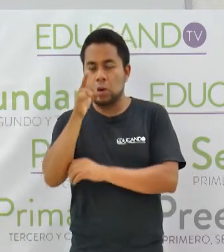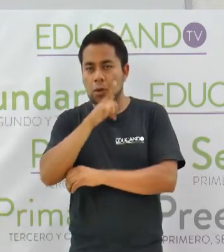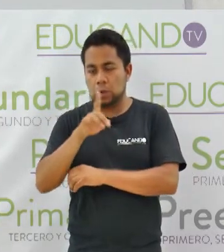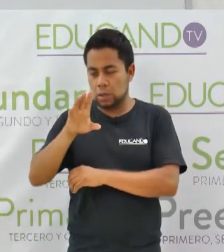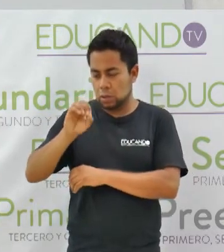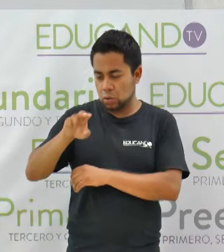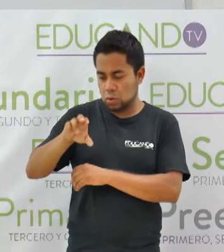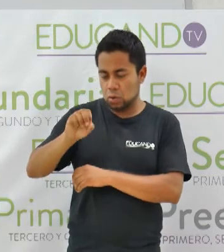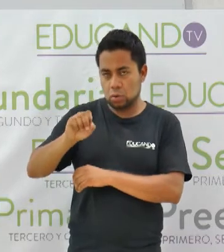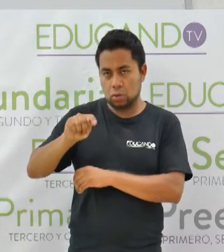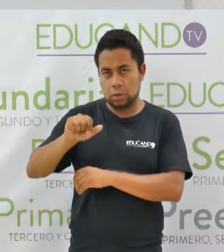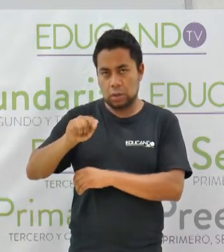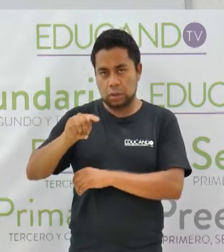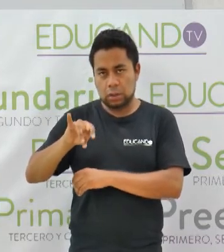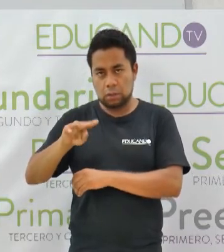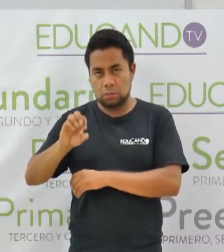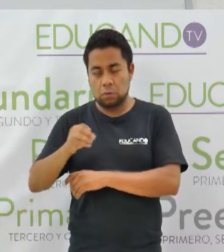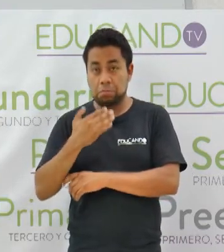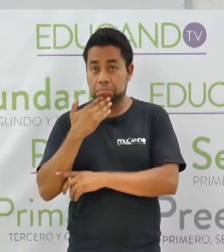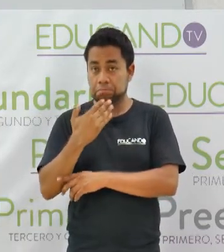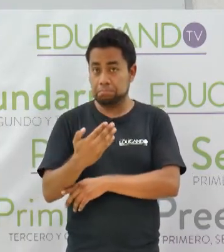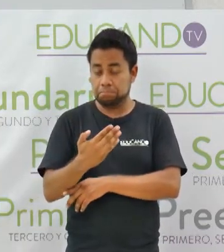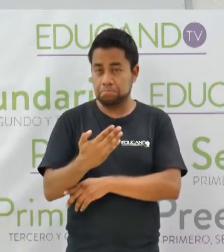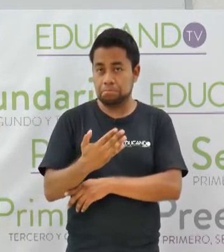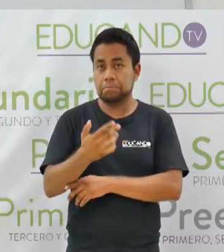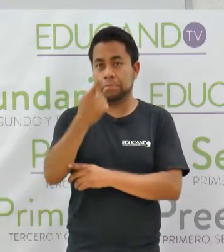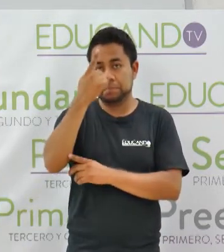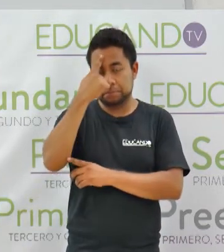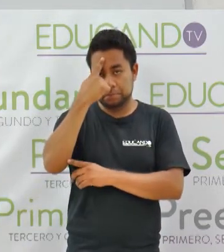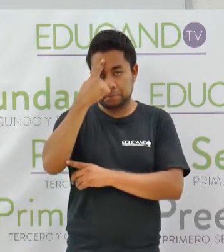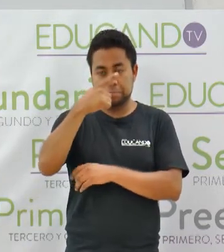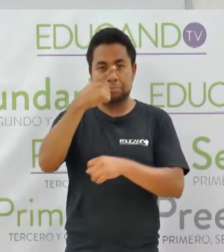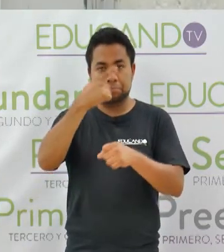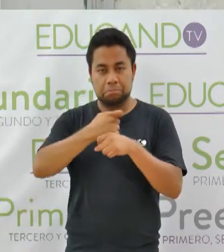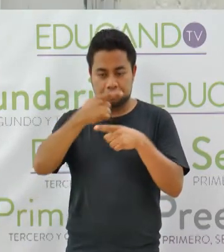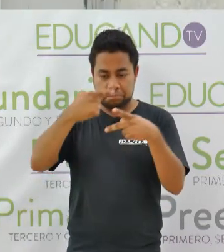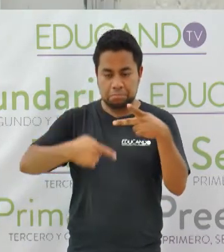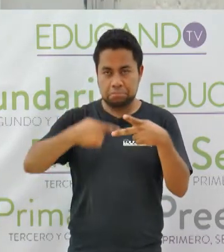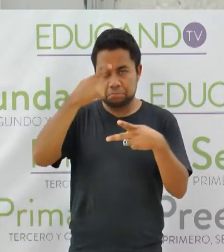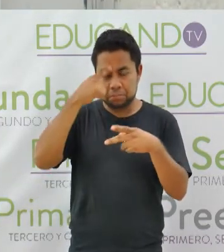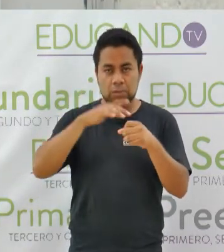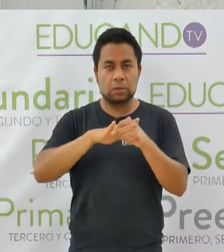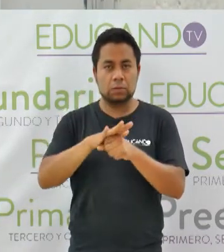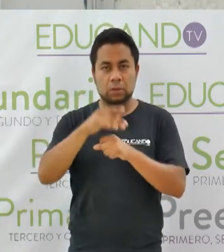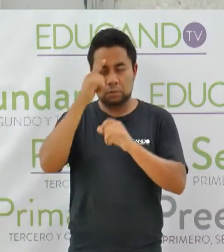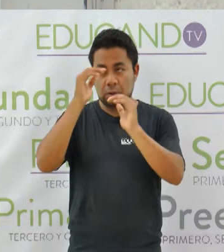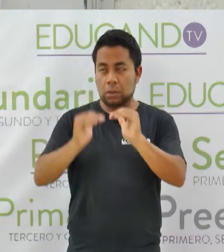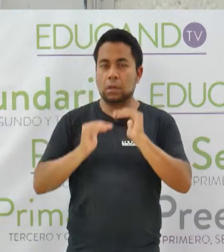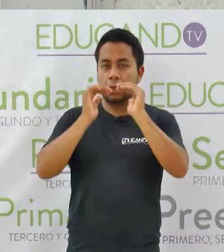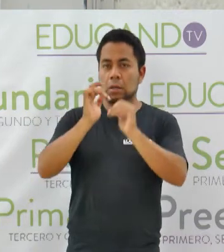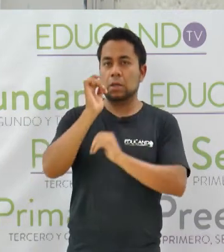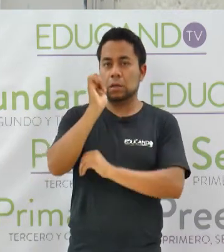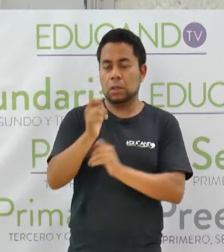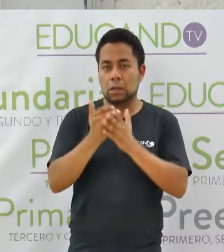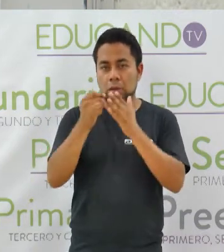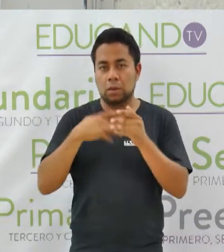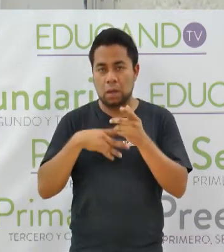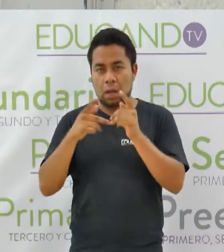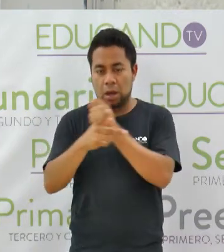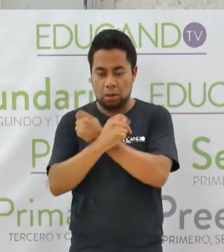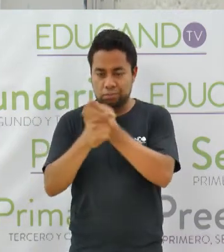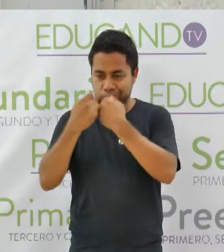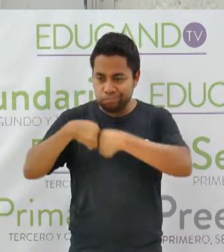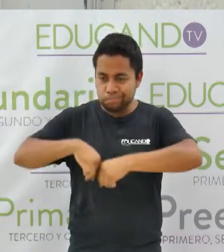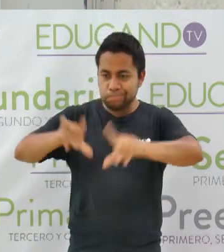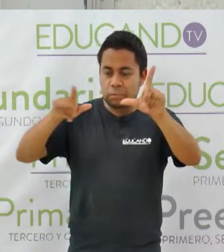lenguaje connotativo. ¿Bien? Tenemos la primera, que es la que tenemos en la parte de arriba. La tenemos ahora en